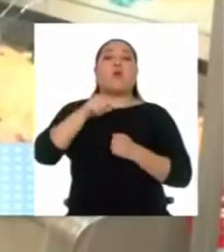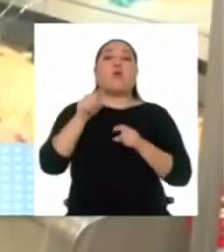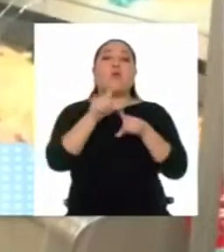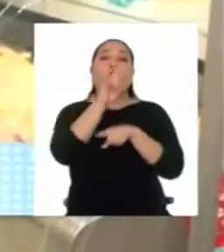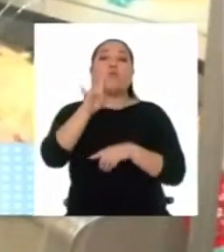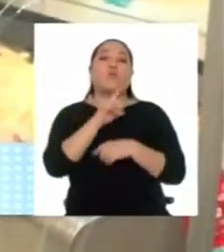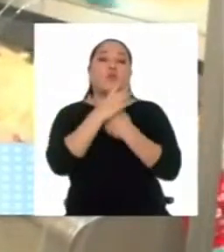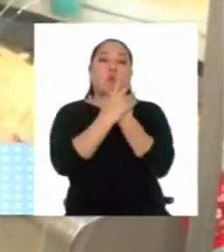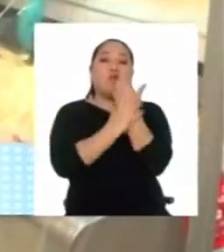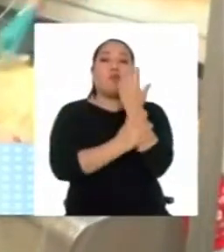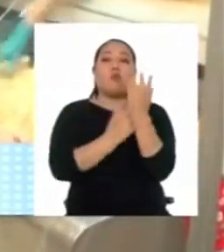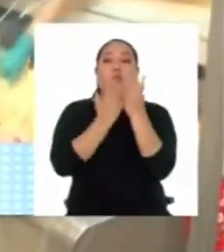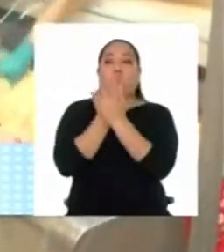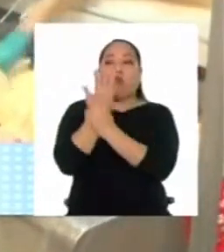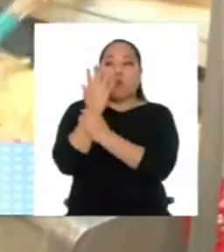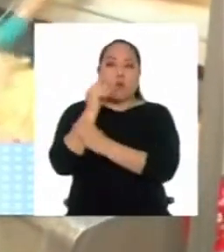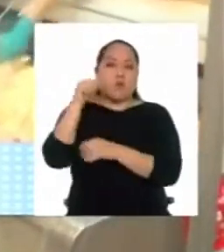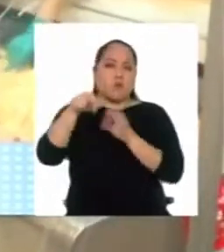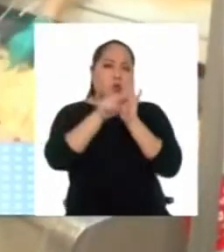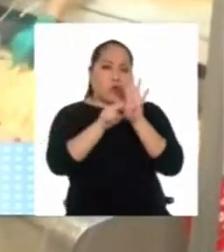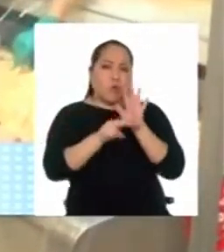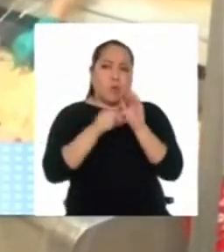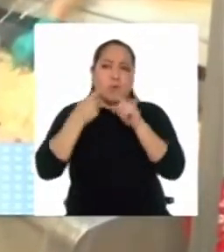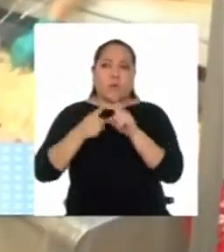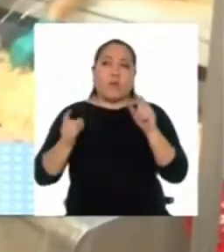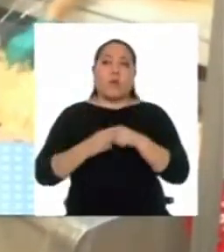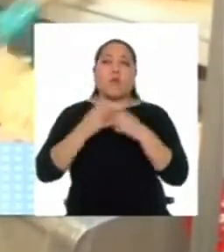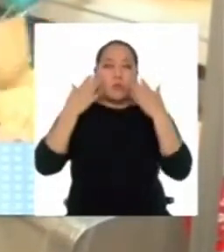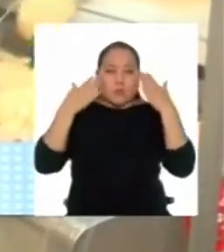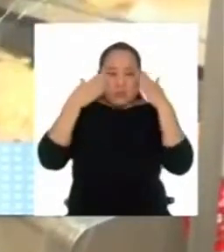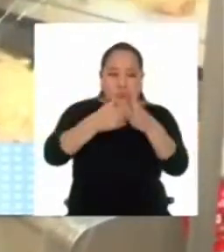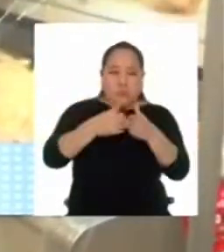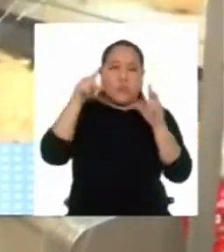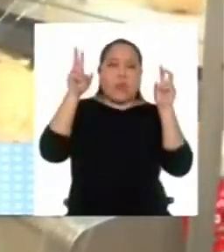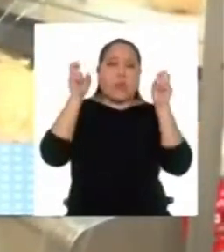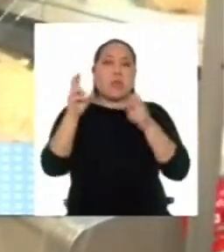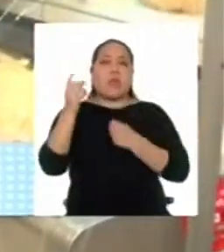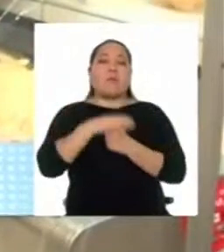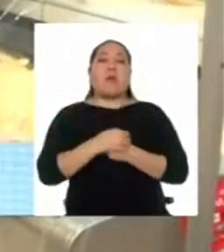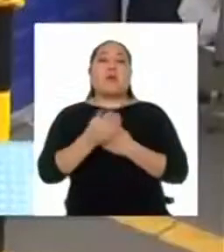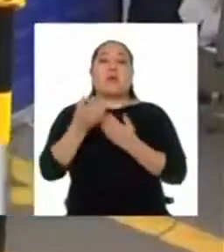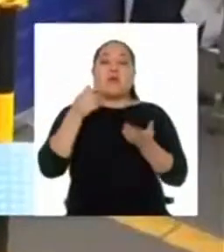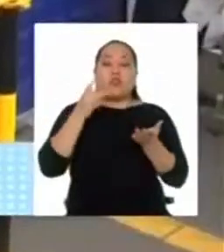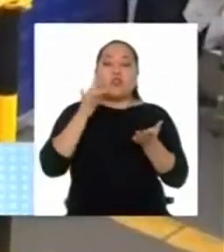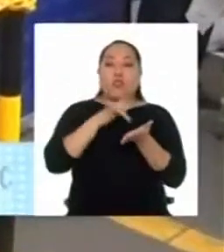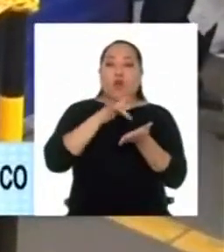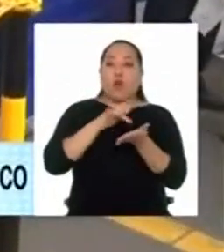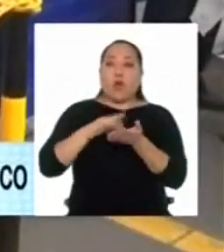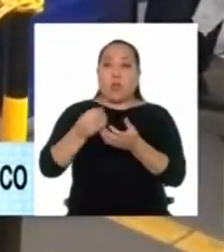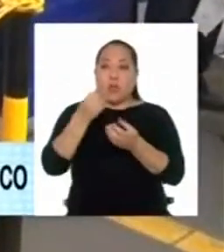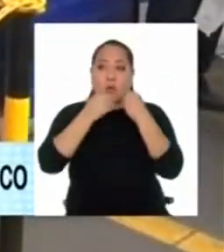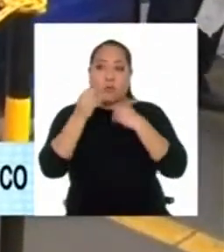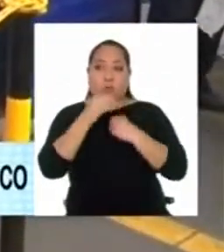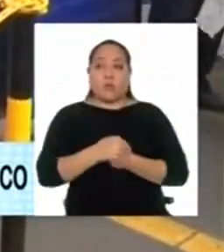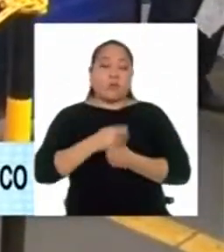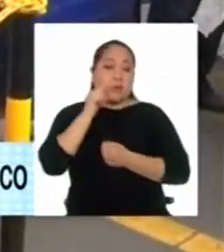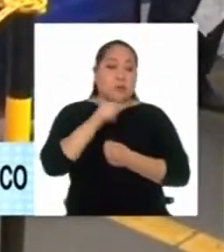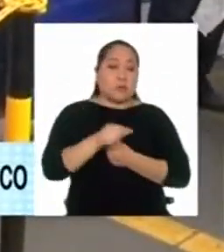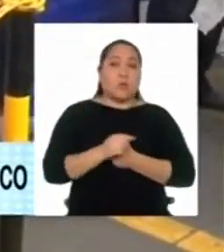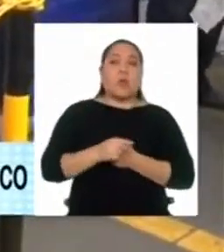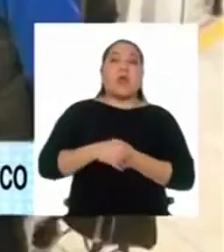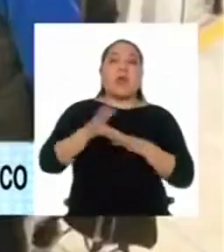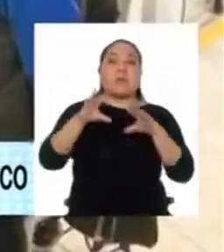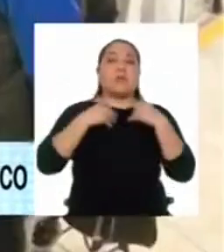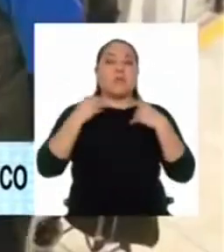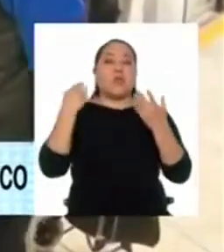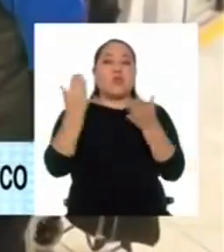veces distinta a la que habitualmente conocemos porque es más especializada para el tema de manipulación de alimentos. Como gobierno local, acatarán las